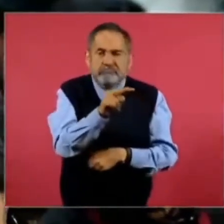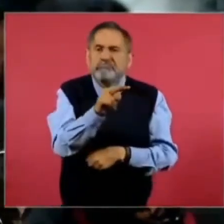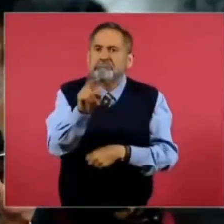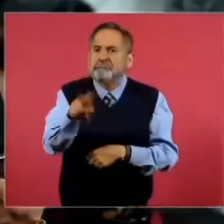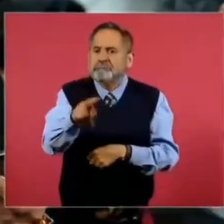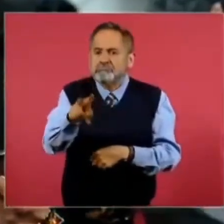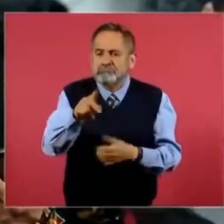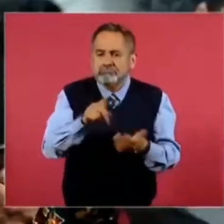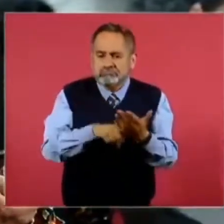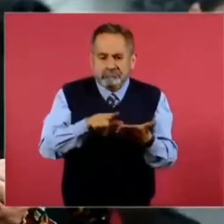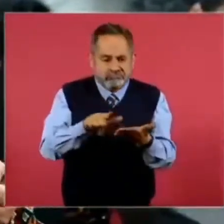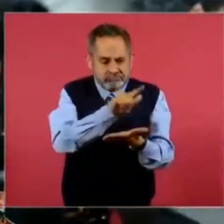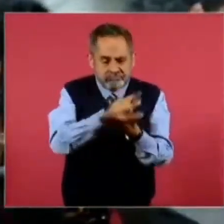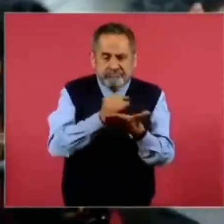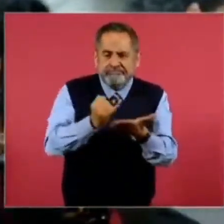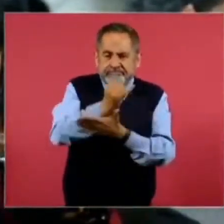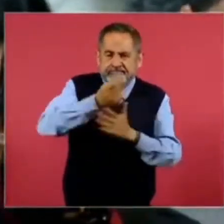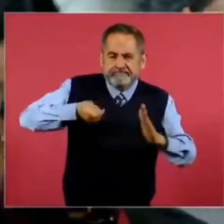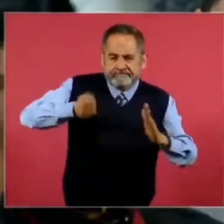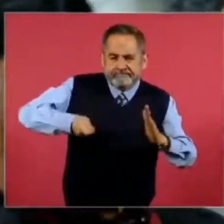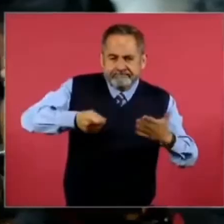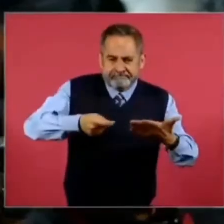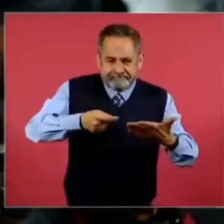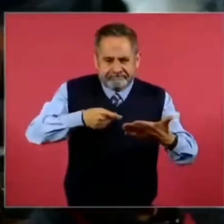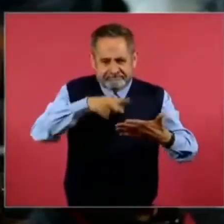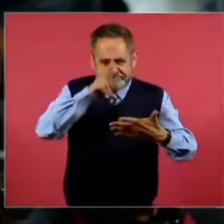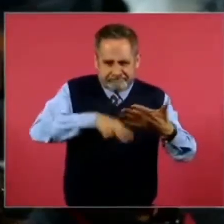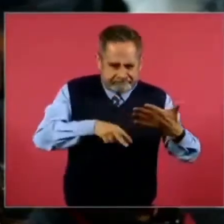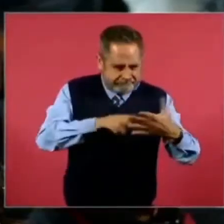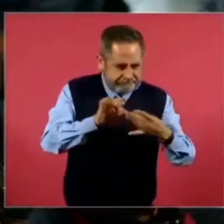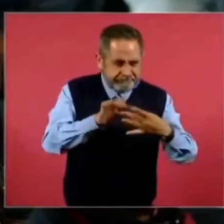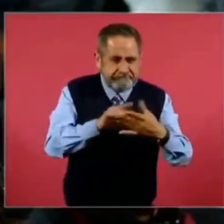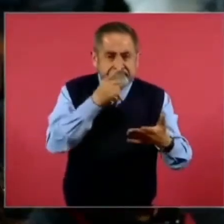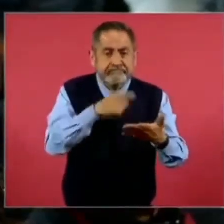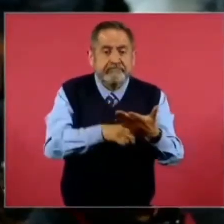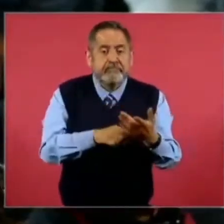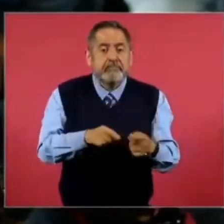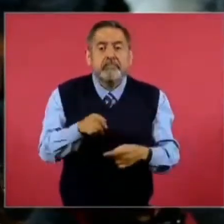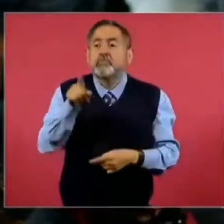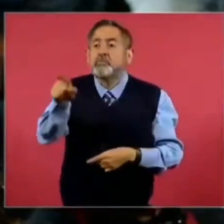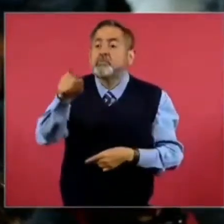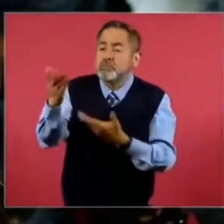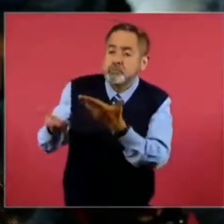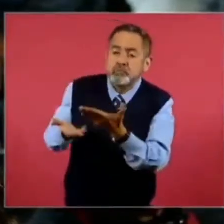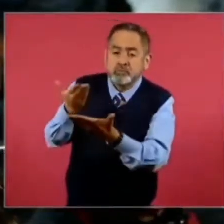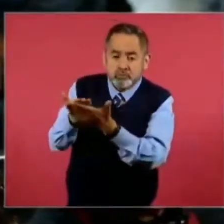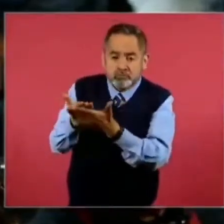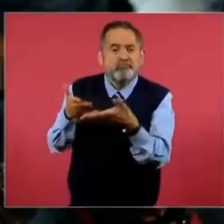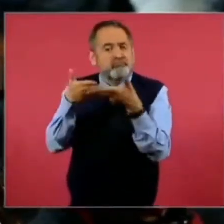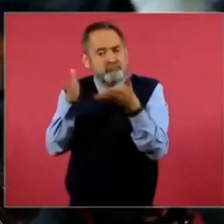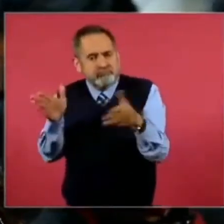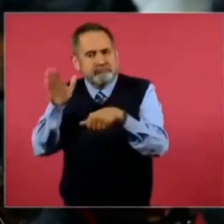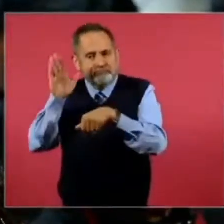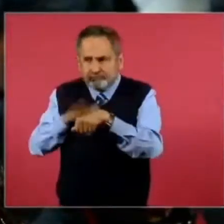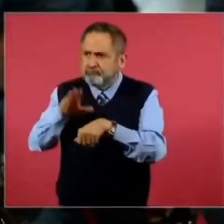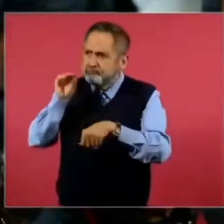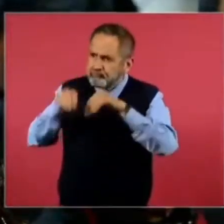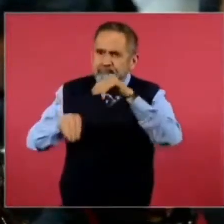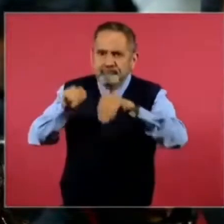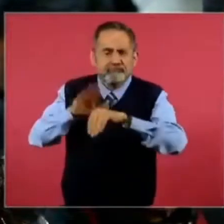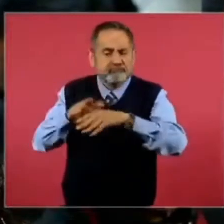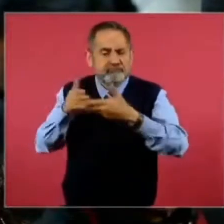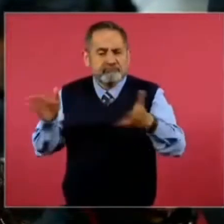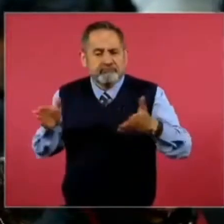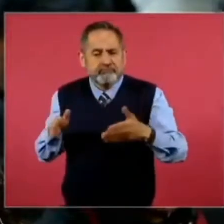pues los dictámenes donde se habla de que usted está proponiendo que se abran más concesiones, pero que